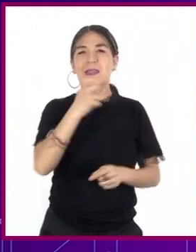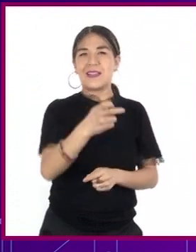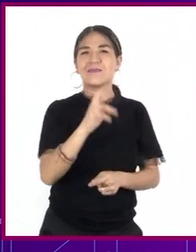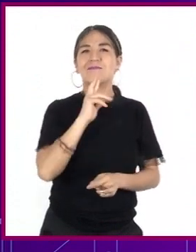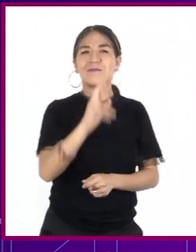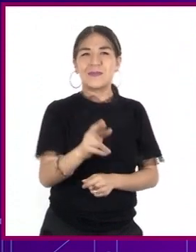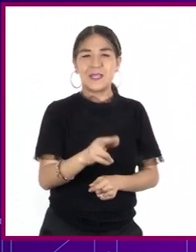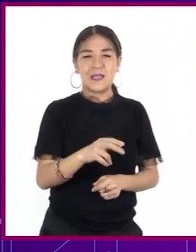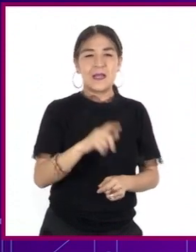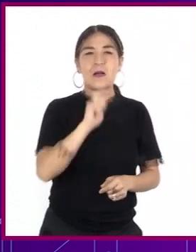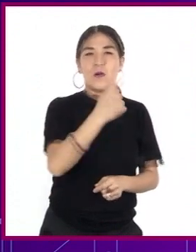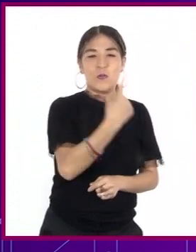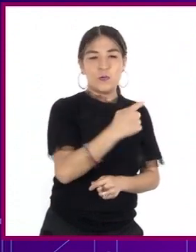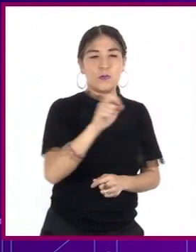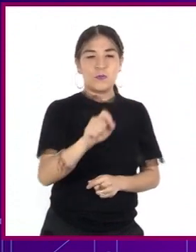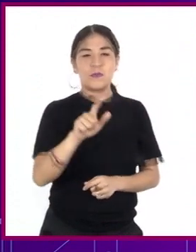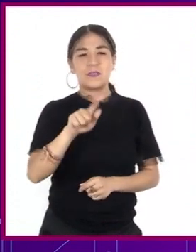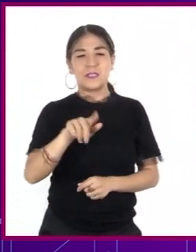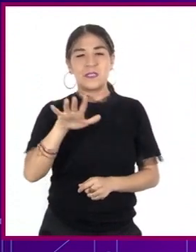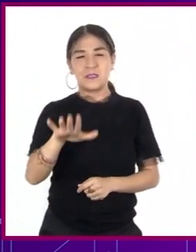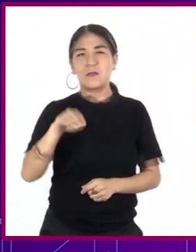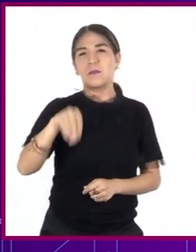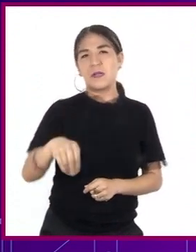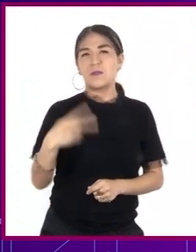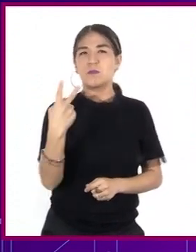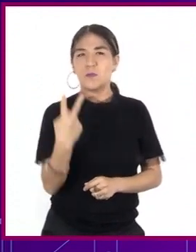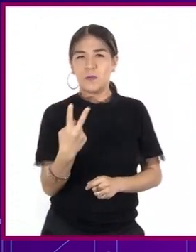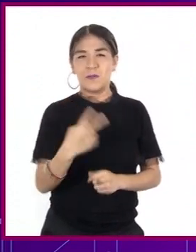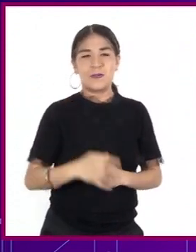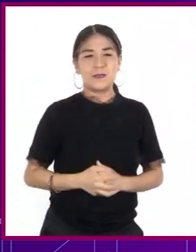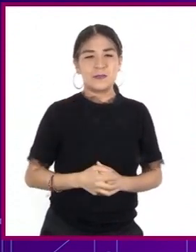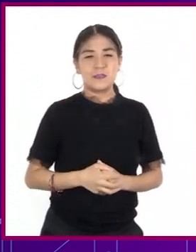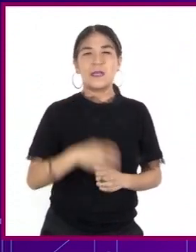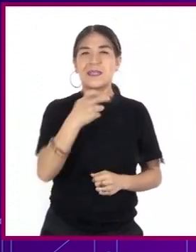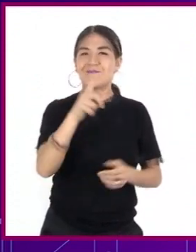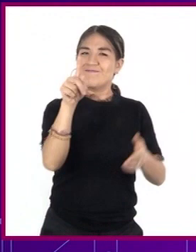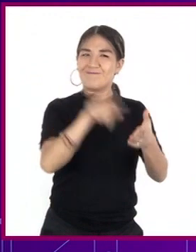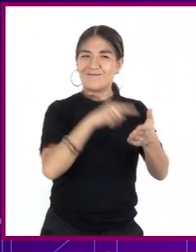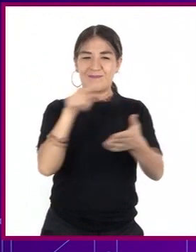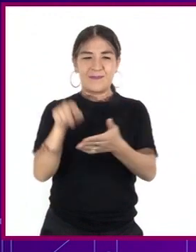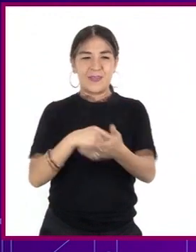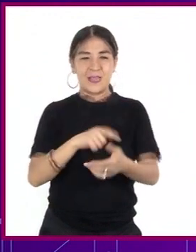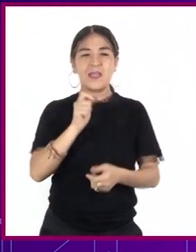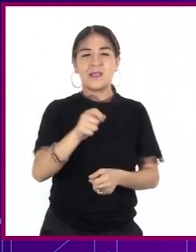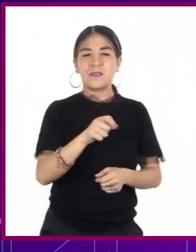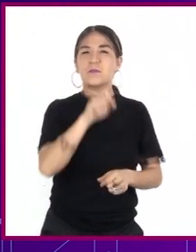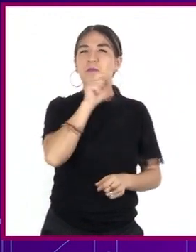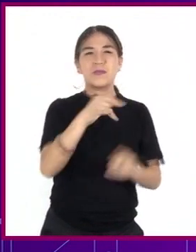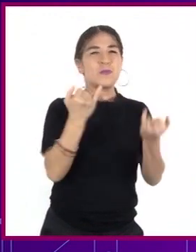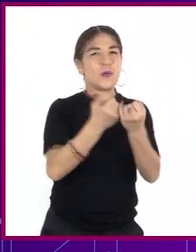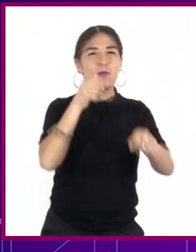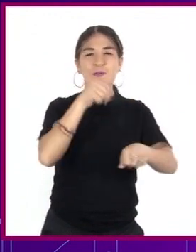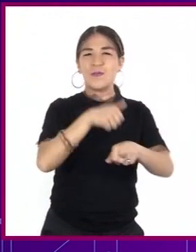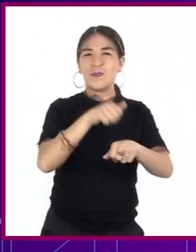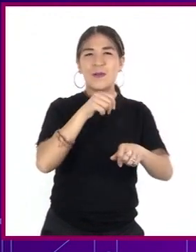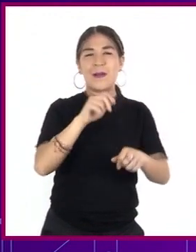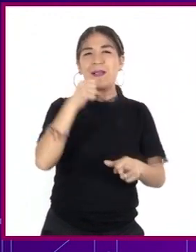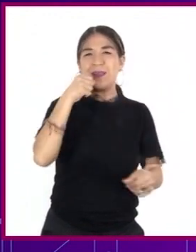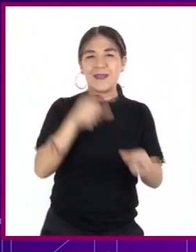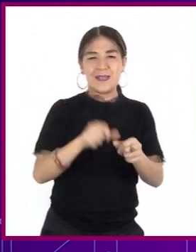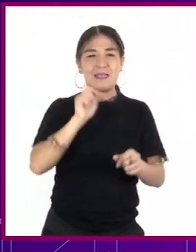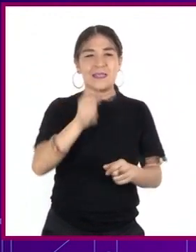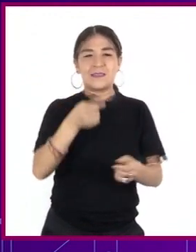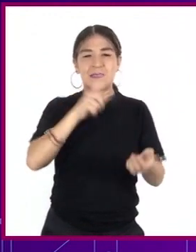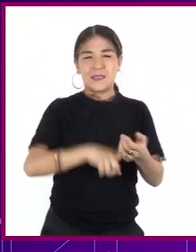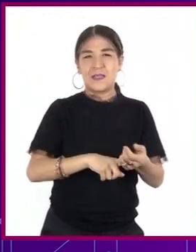obtenido entre 1.75 metros cuadrados. Cancelamos las unidades iguales que se encuentren